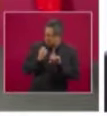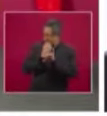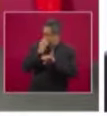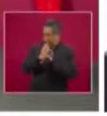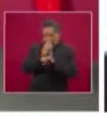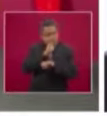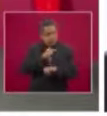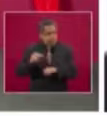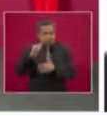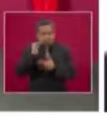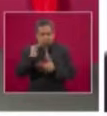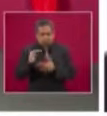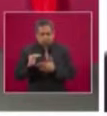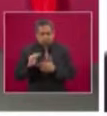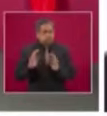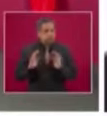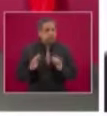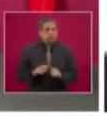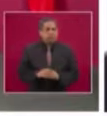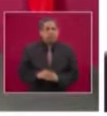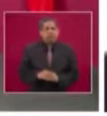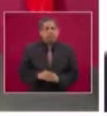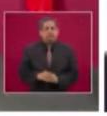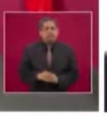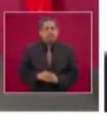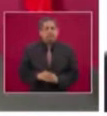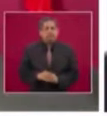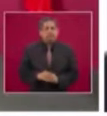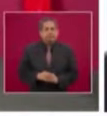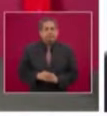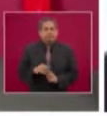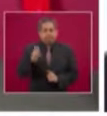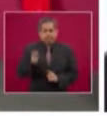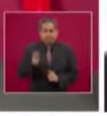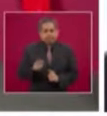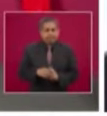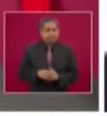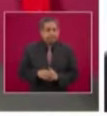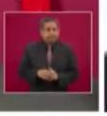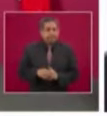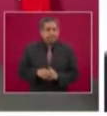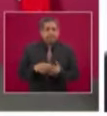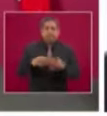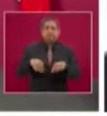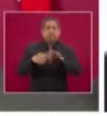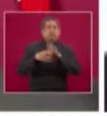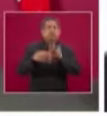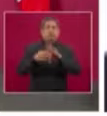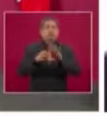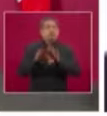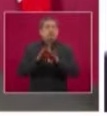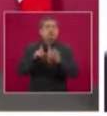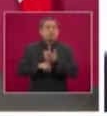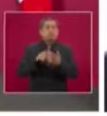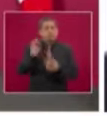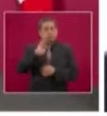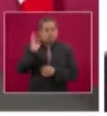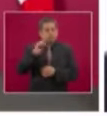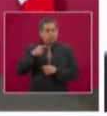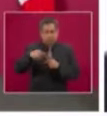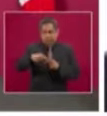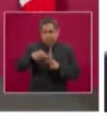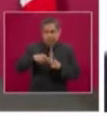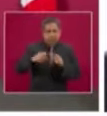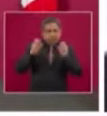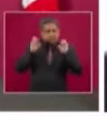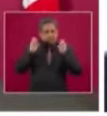inexistentes, se acreditó el saqueo más grande en la historia de México. Apenas estaremos